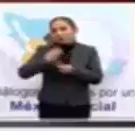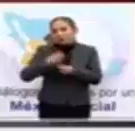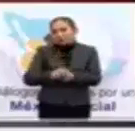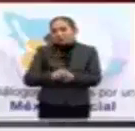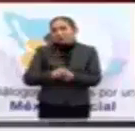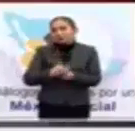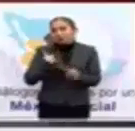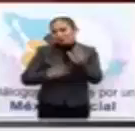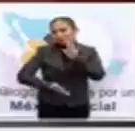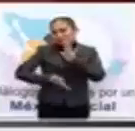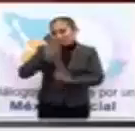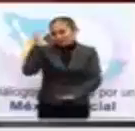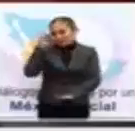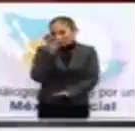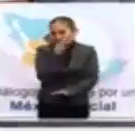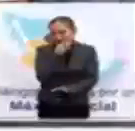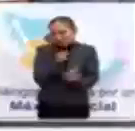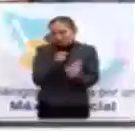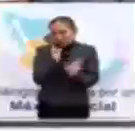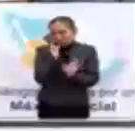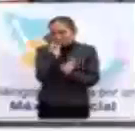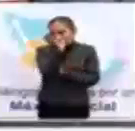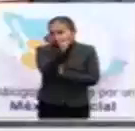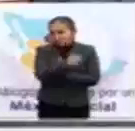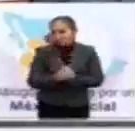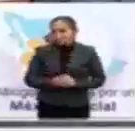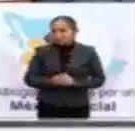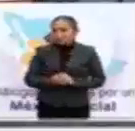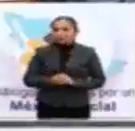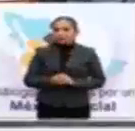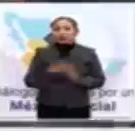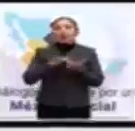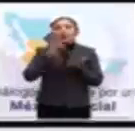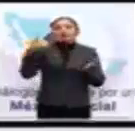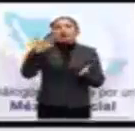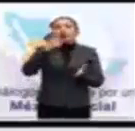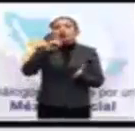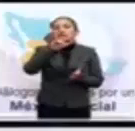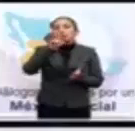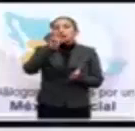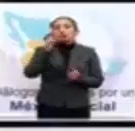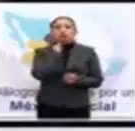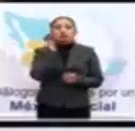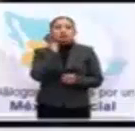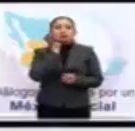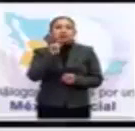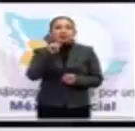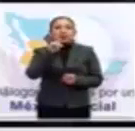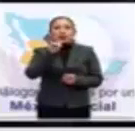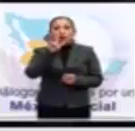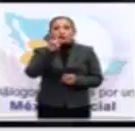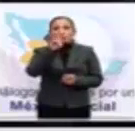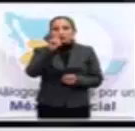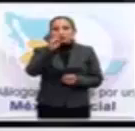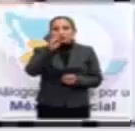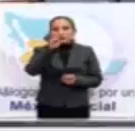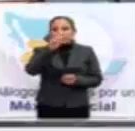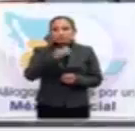invitación. Me tengo que ir en un minuto. Gracias, Gonzalo. Senador Salvador López Brito, por favor.